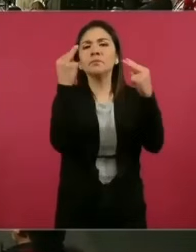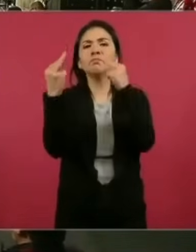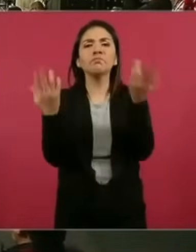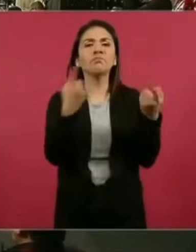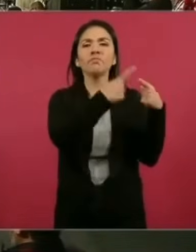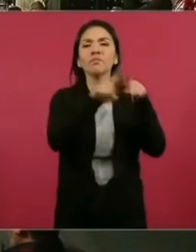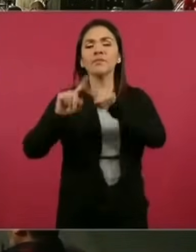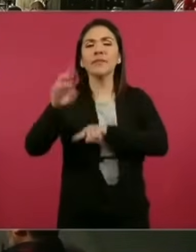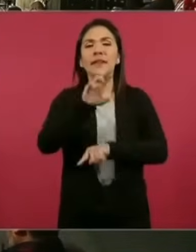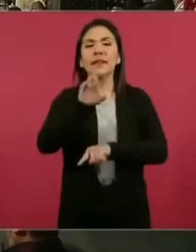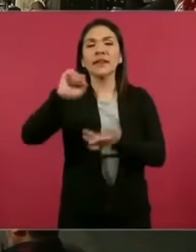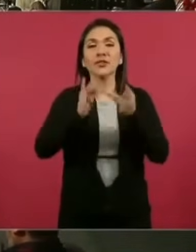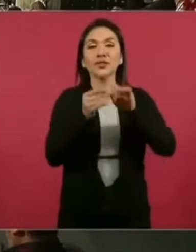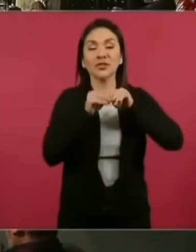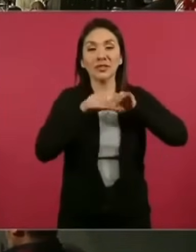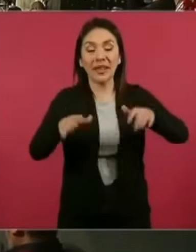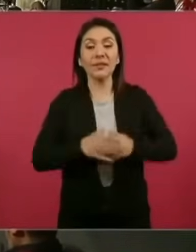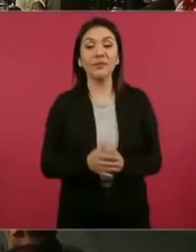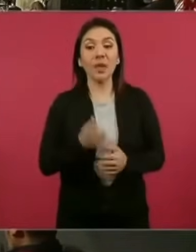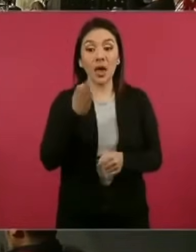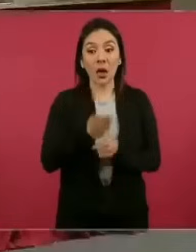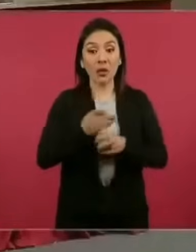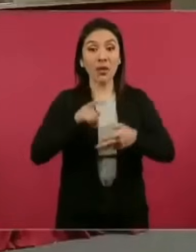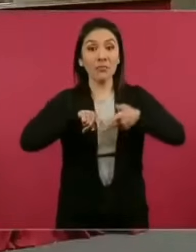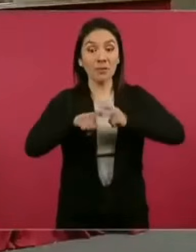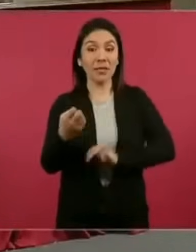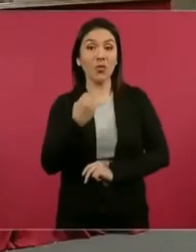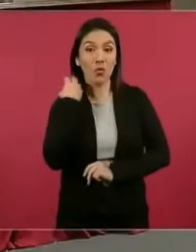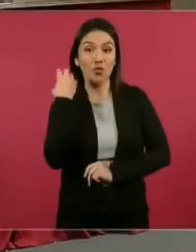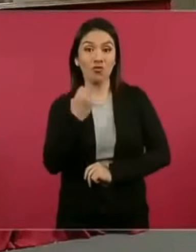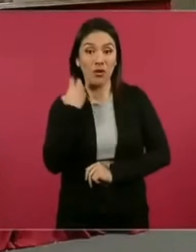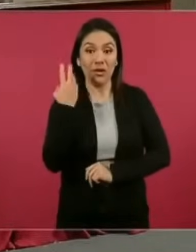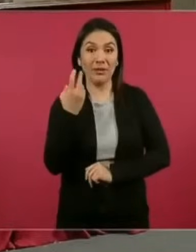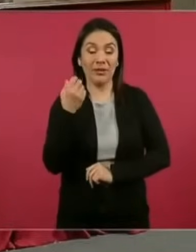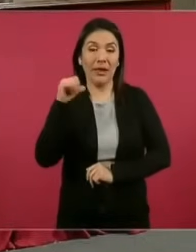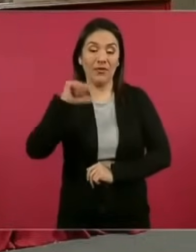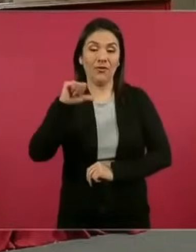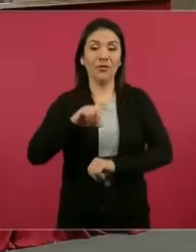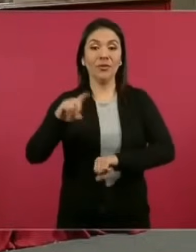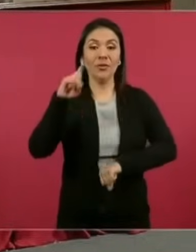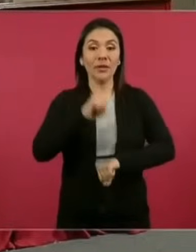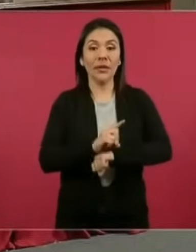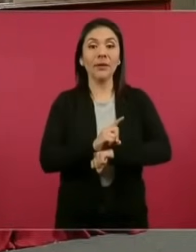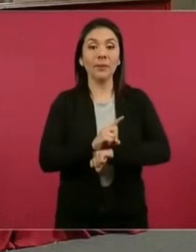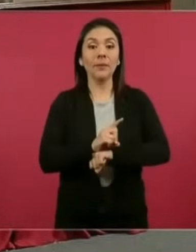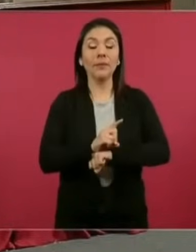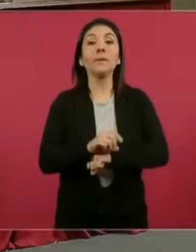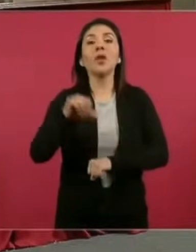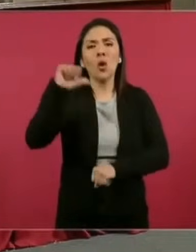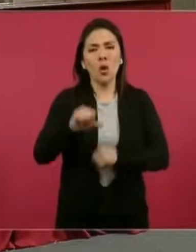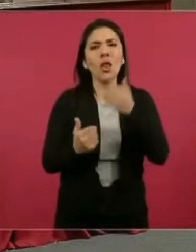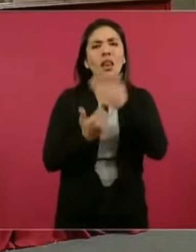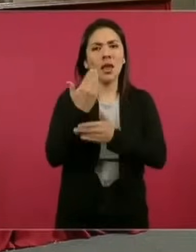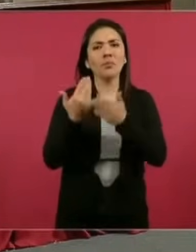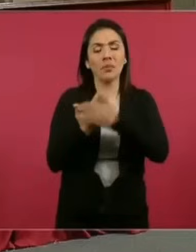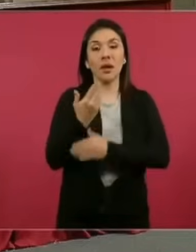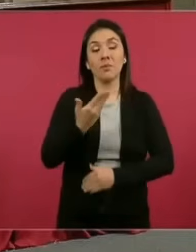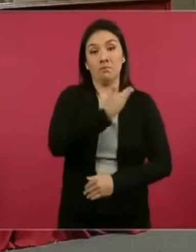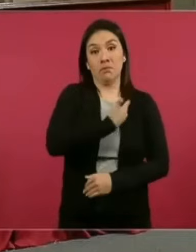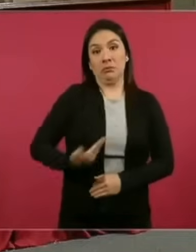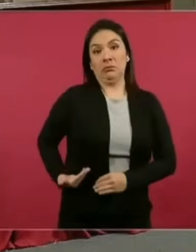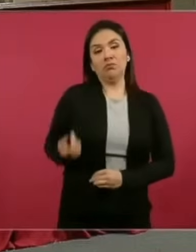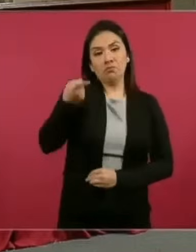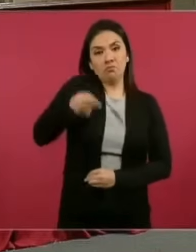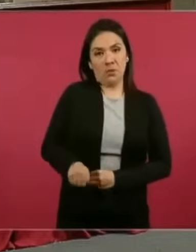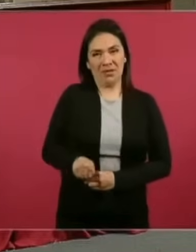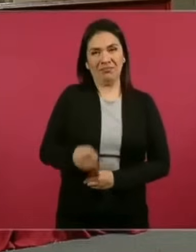las redes sociales. Vamos a iniciar con esta conferencia de prensa. Esta mañana, por indicaciones del